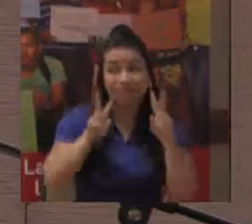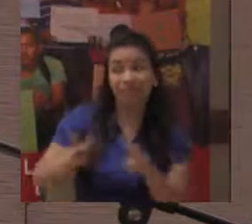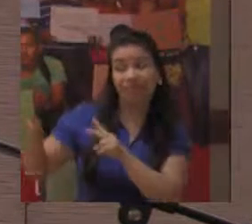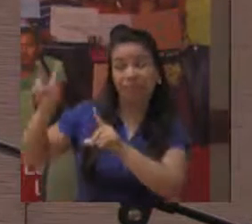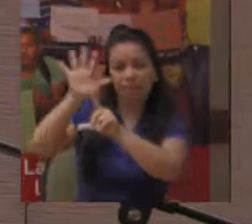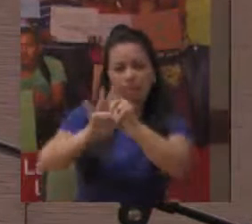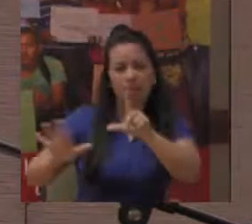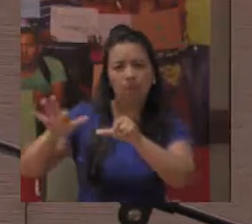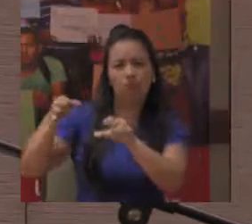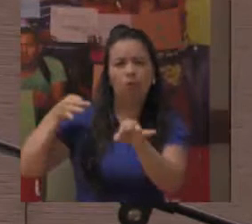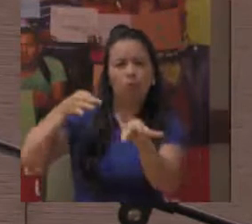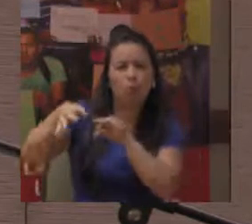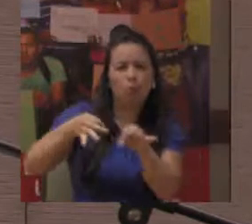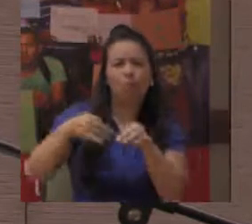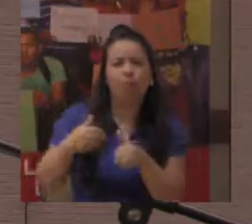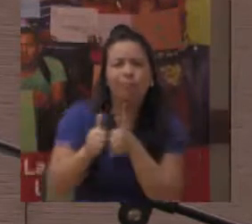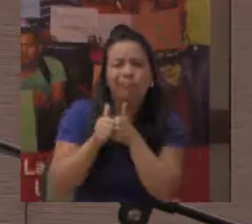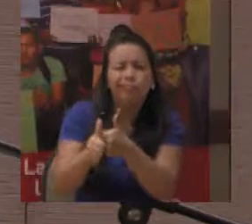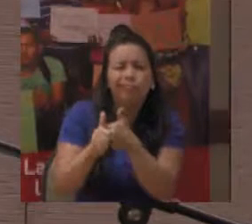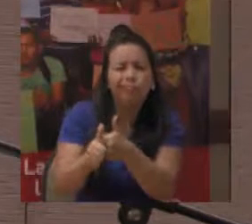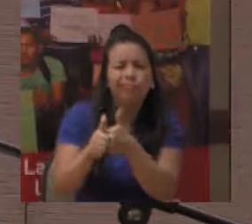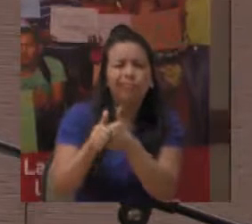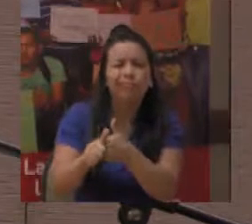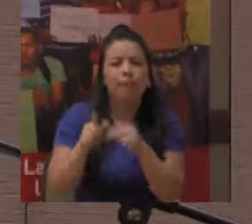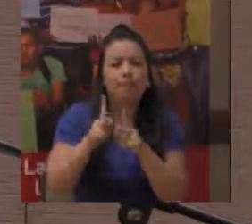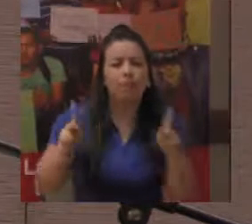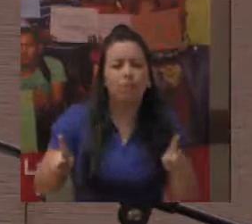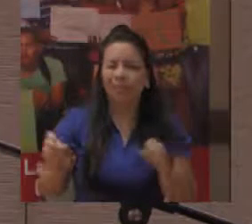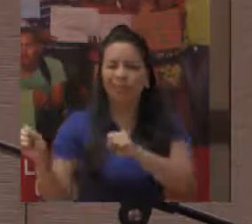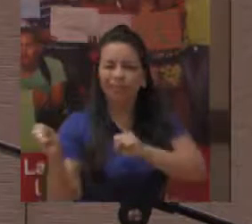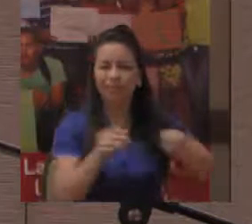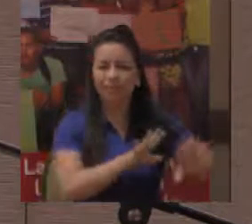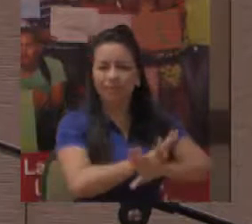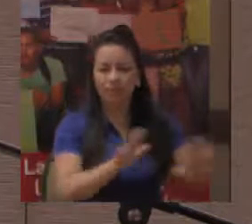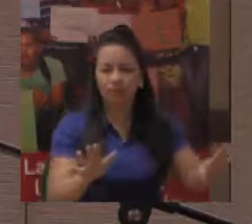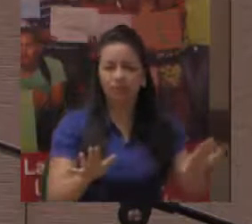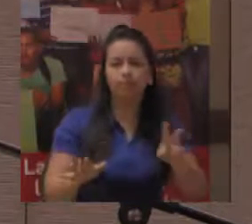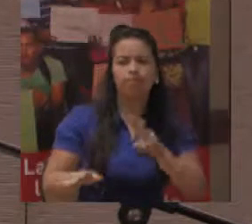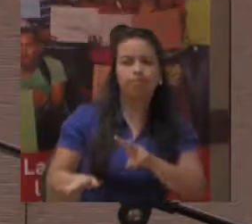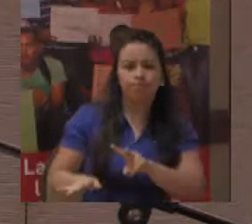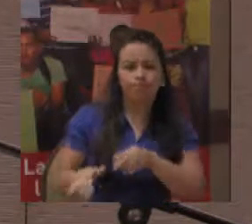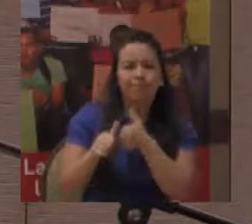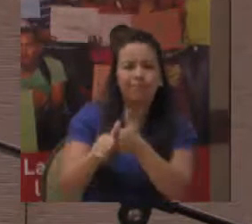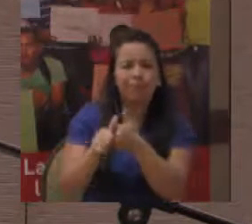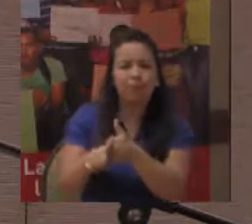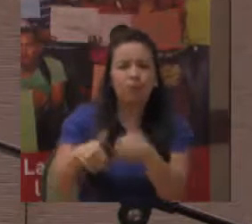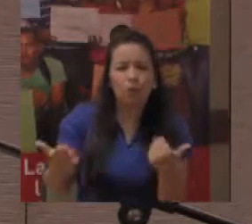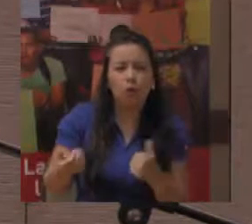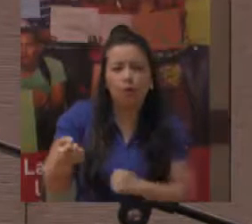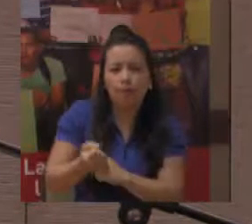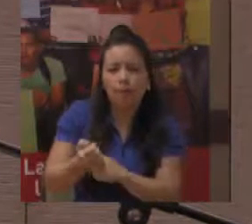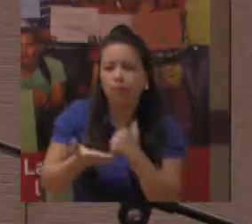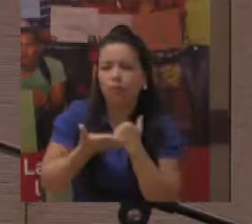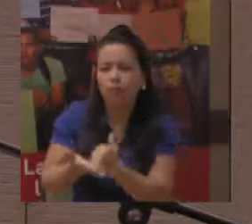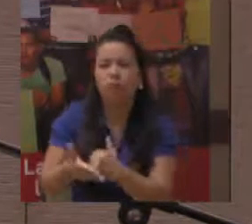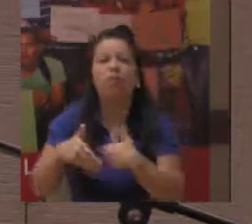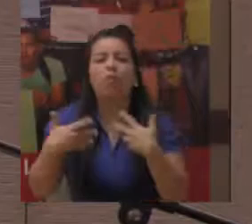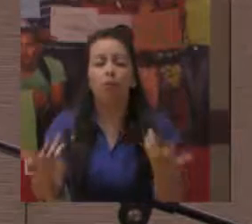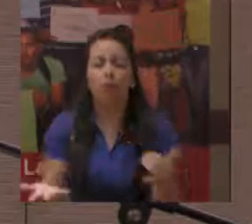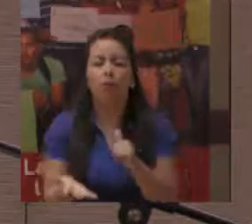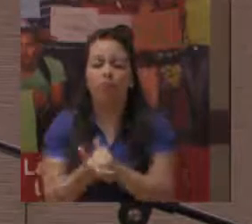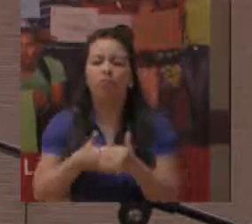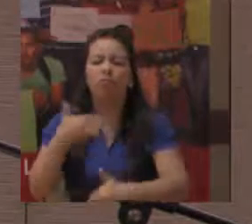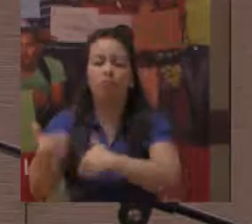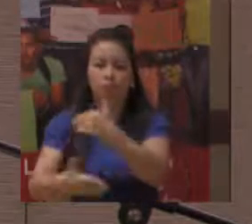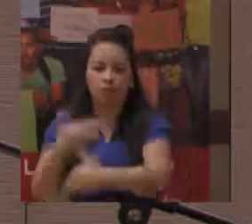donde se explica el monitoreo que se le brinda a las personas desmovilizadas una vez terminada todo su trabajo, todo su proceso